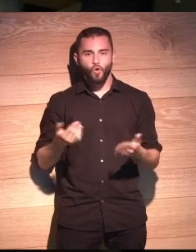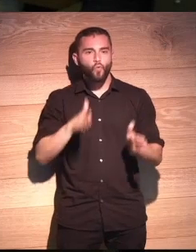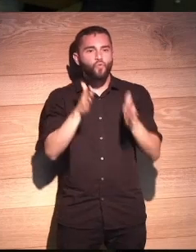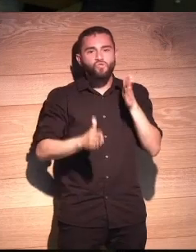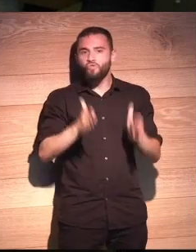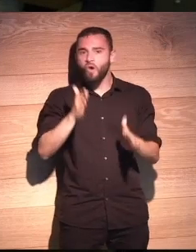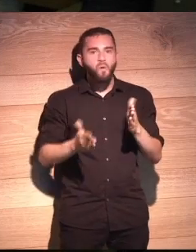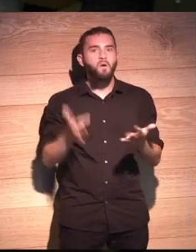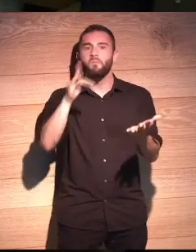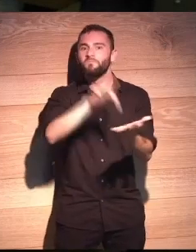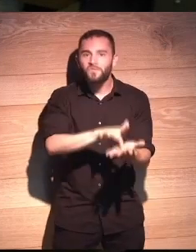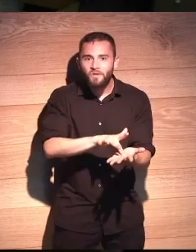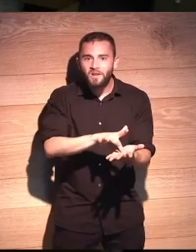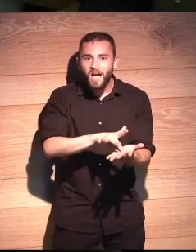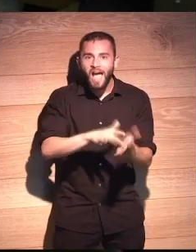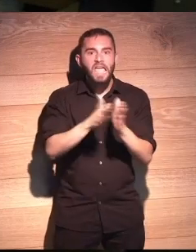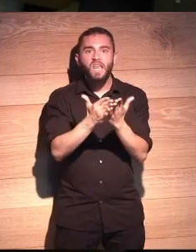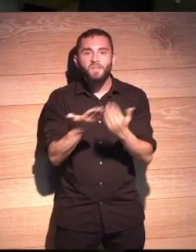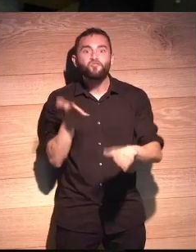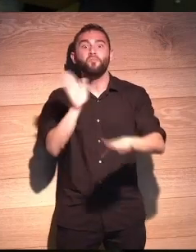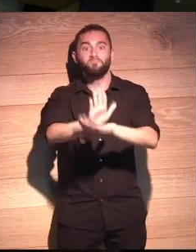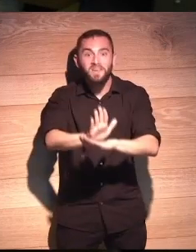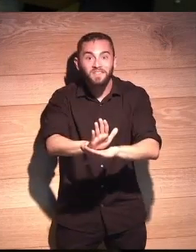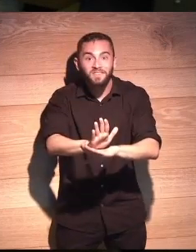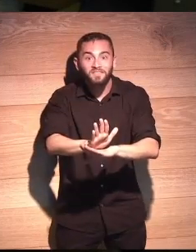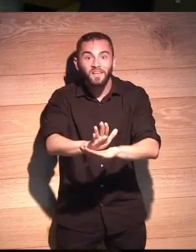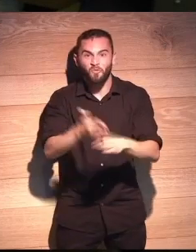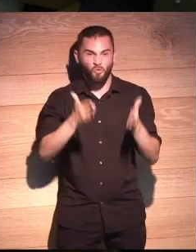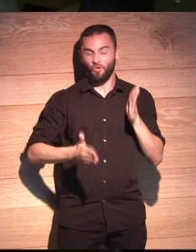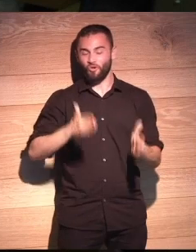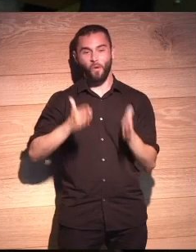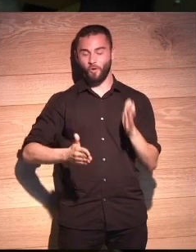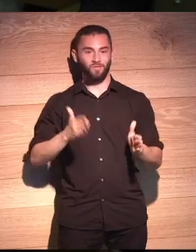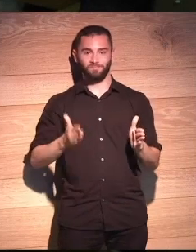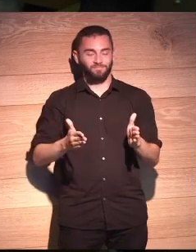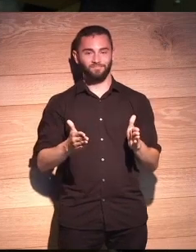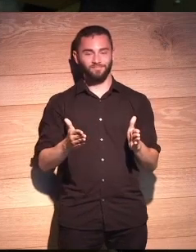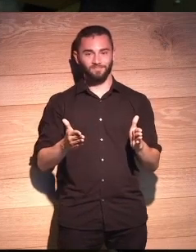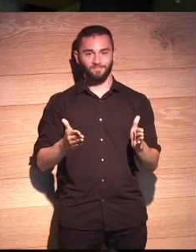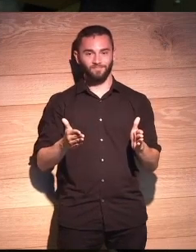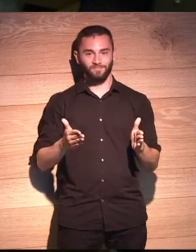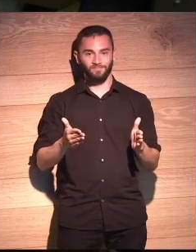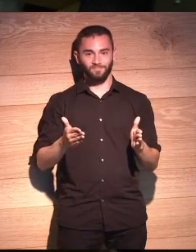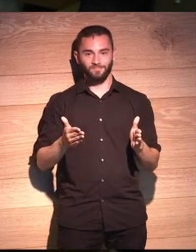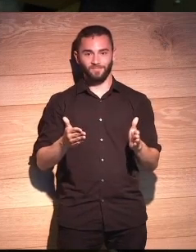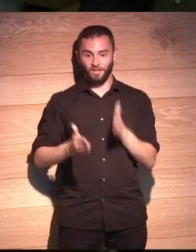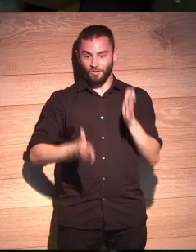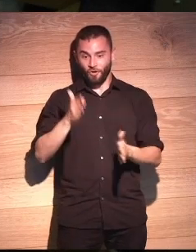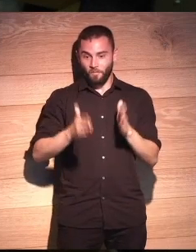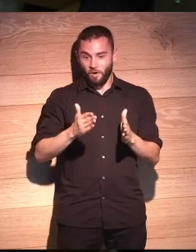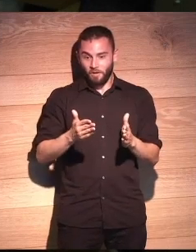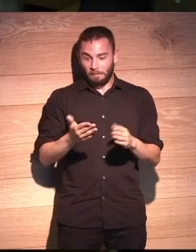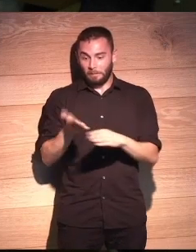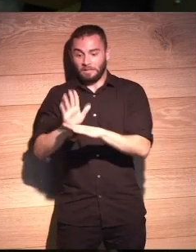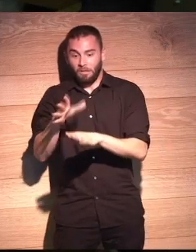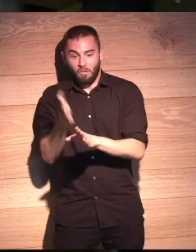un robot y te presente la obra? Un robot que a lo mejor te lo acaban de presentar, salvo que